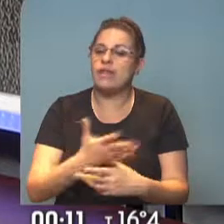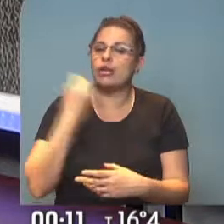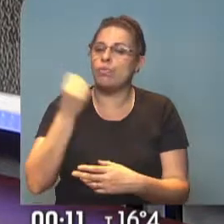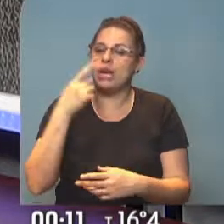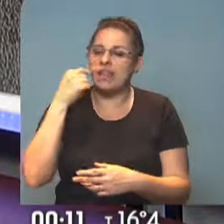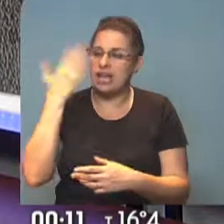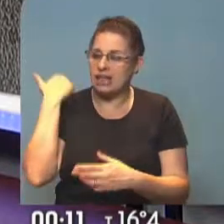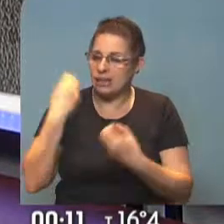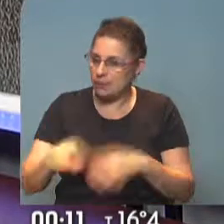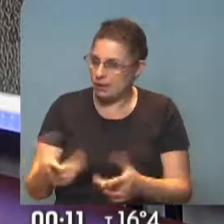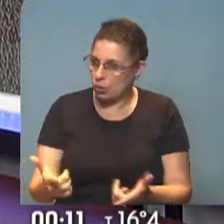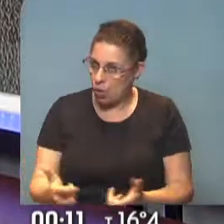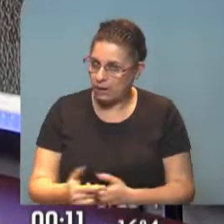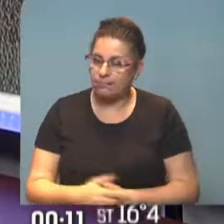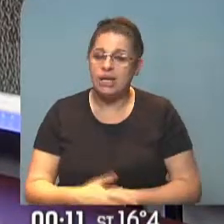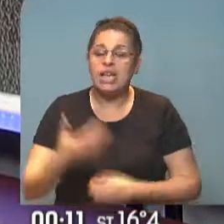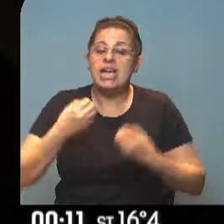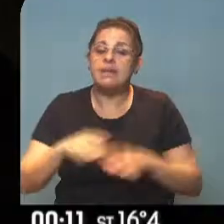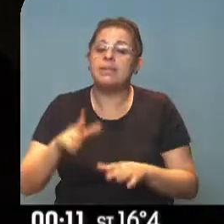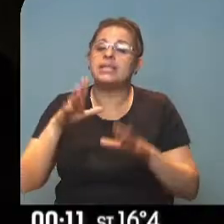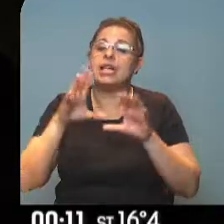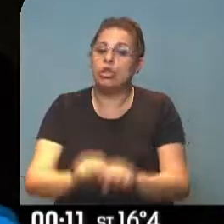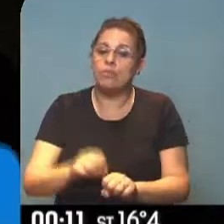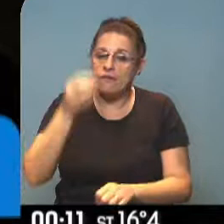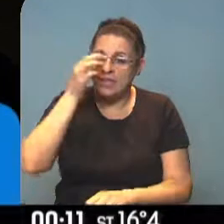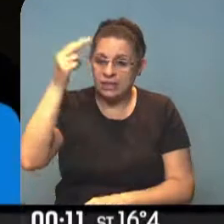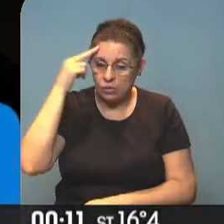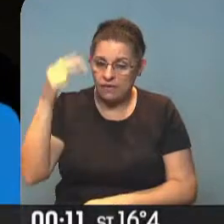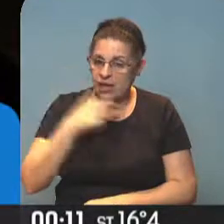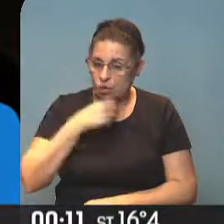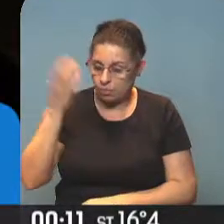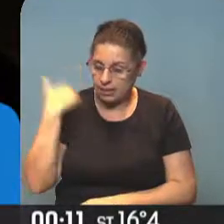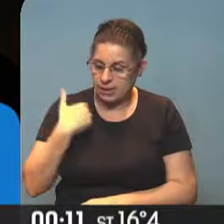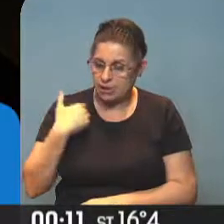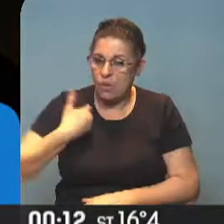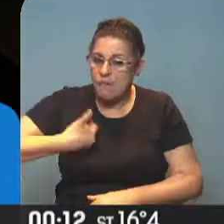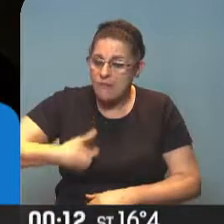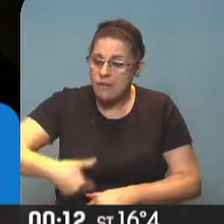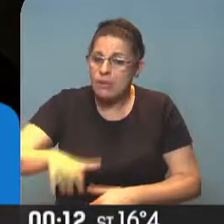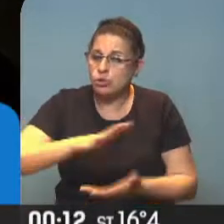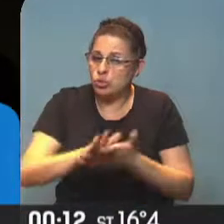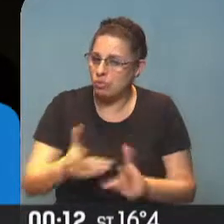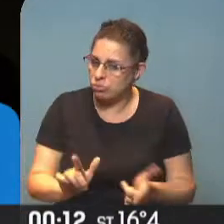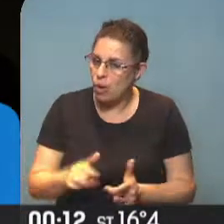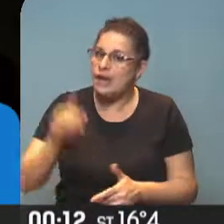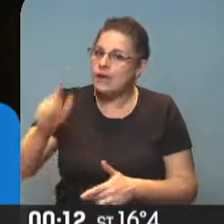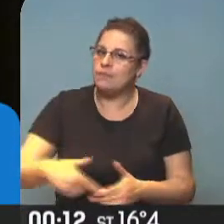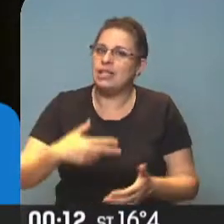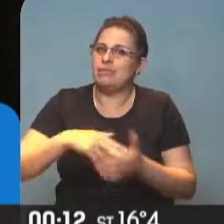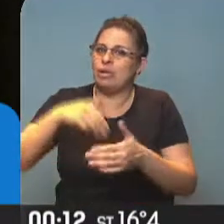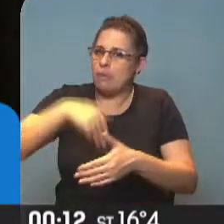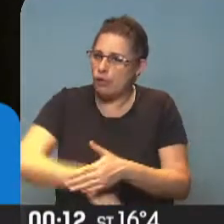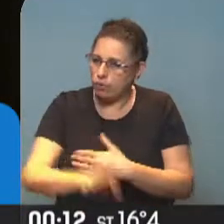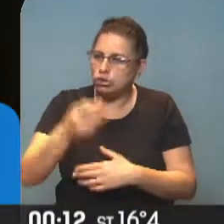están tomándolos desde el 29 de agosto pasado. Pasan los días y lejos de solucionarse la situación, se intensifica el conflicto en casi